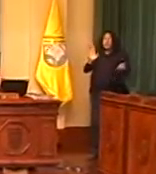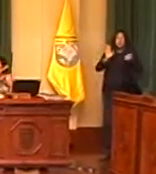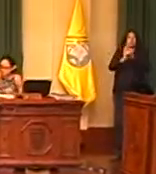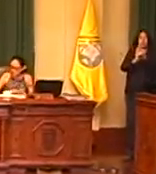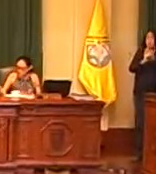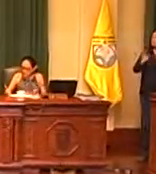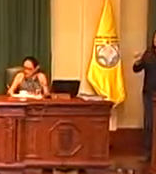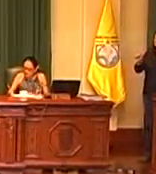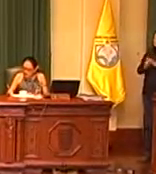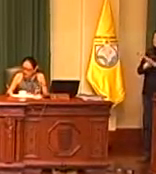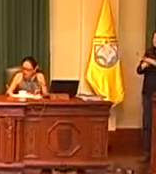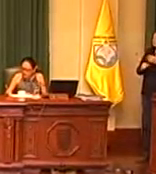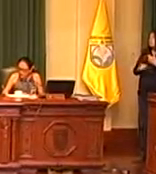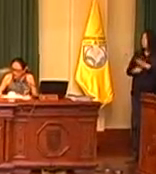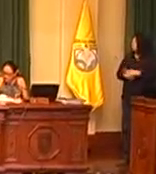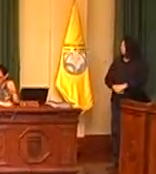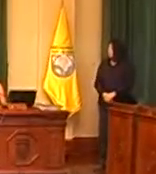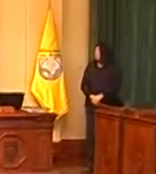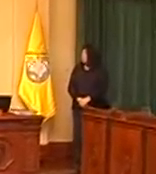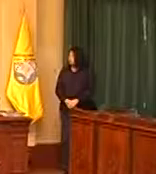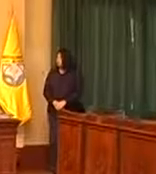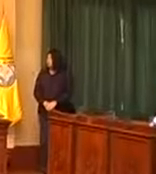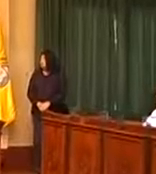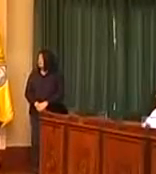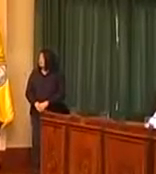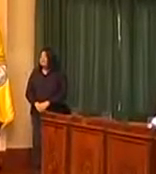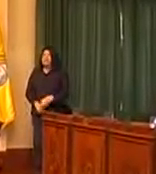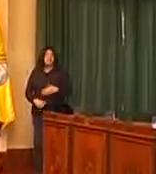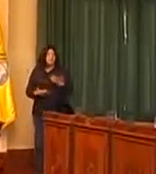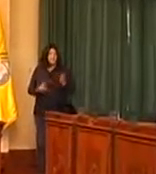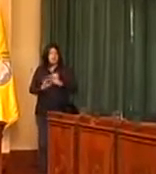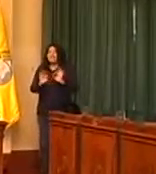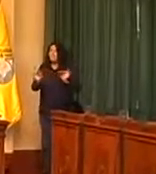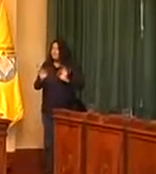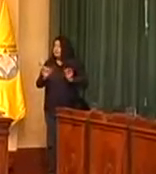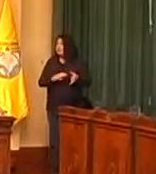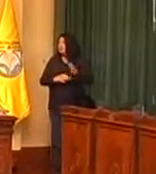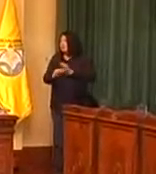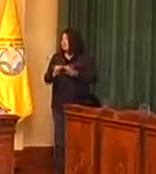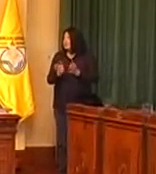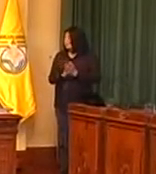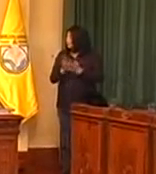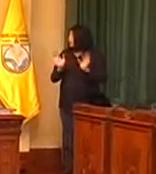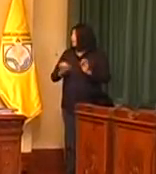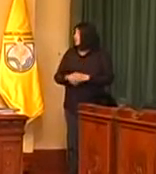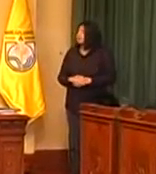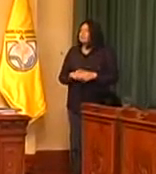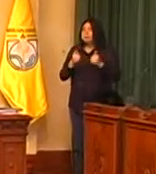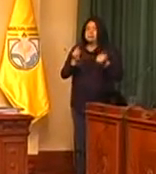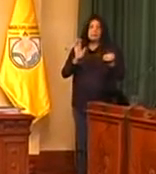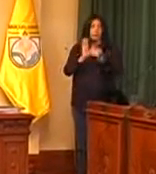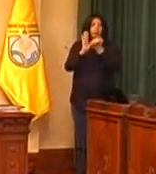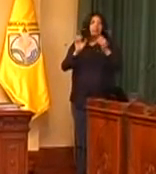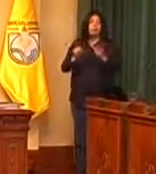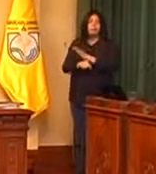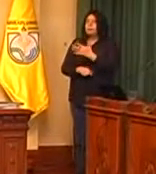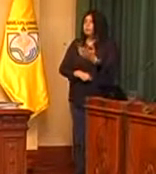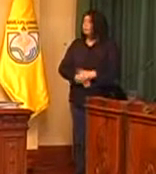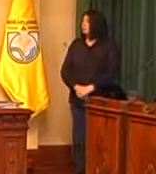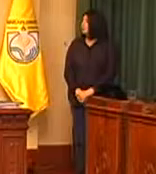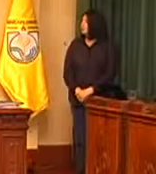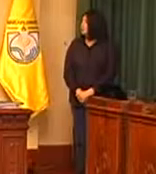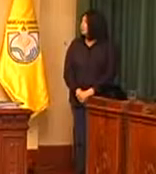aprobada con cargo a... Ningún cargo, ¿no? Está bien, ha sido aprobada por unanimidad. Muy